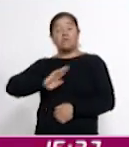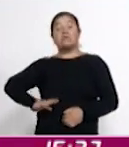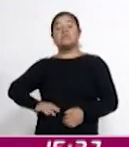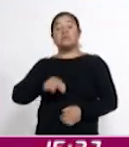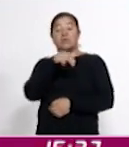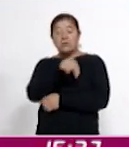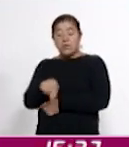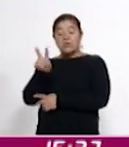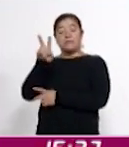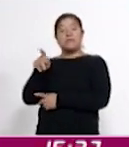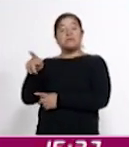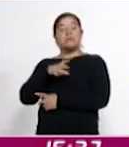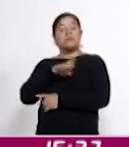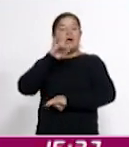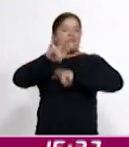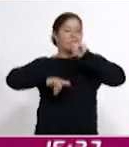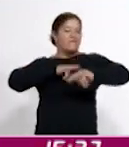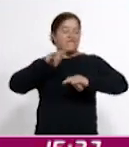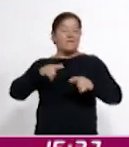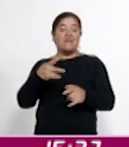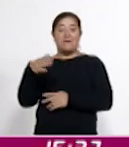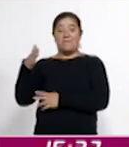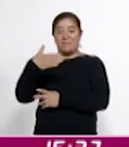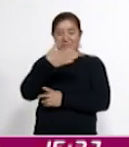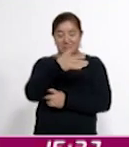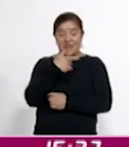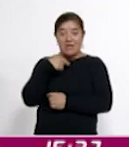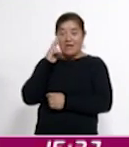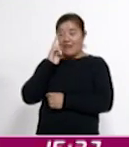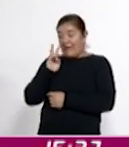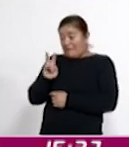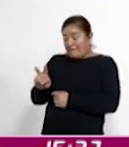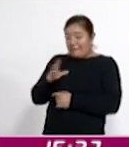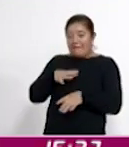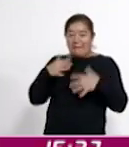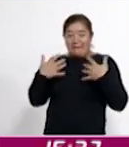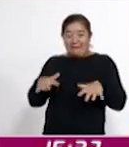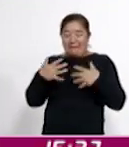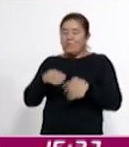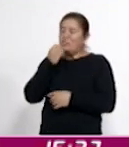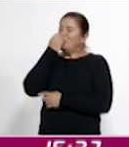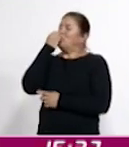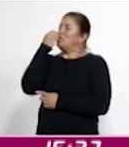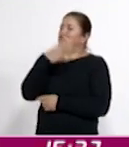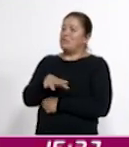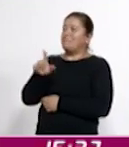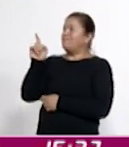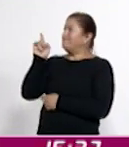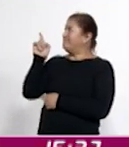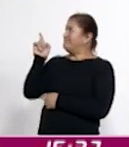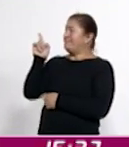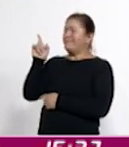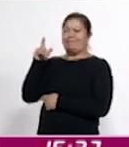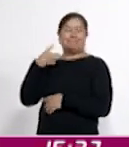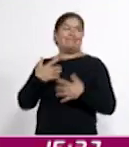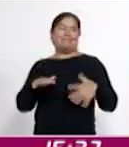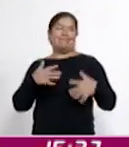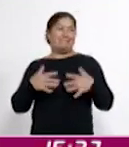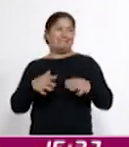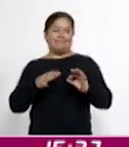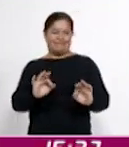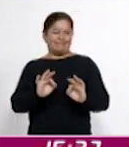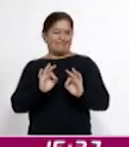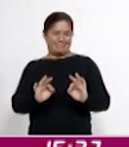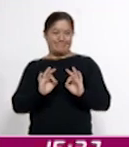Feria de la Carpa y nos han traído una muestra que de verdad es de envidia, es todo un platillo, es exquisito lo que nos traen en